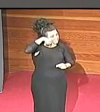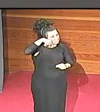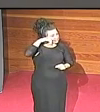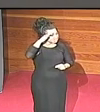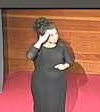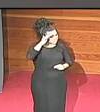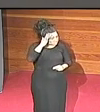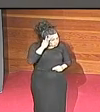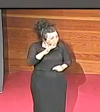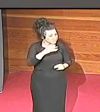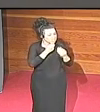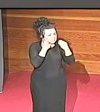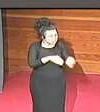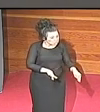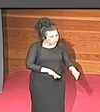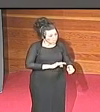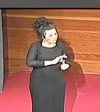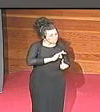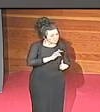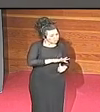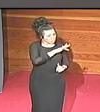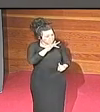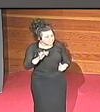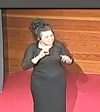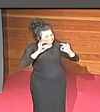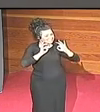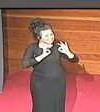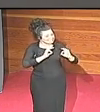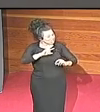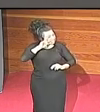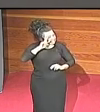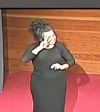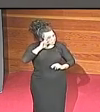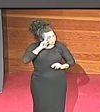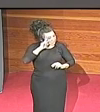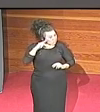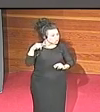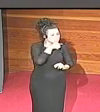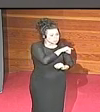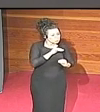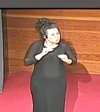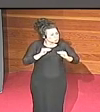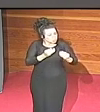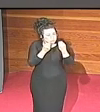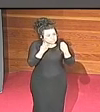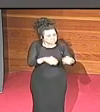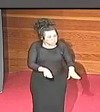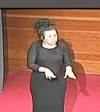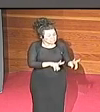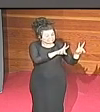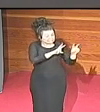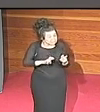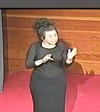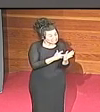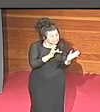historian gradua ondokoa eta errusiar eta sovietar historian espezializatua da. Gai sovietar eta soviet ondokoi buruz idatzi du zenbait